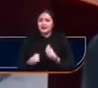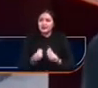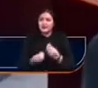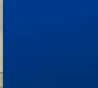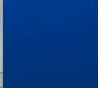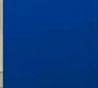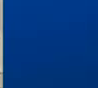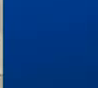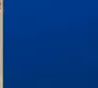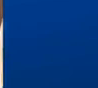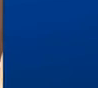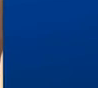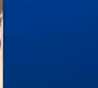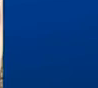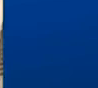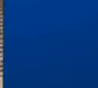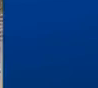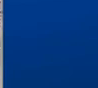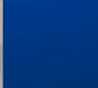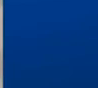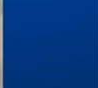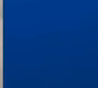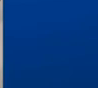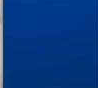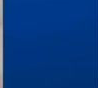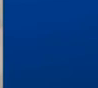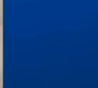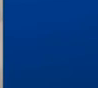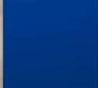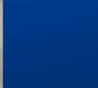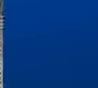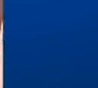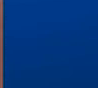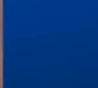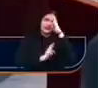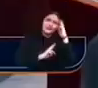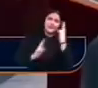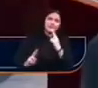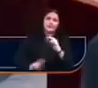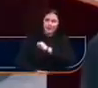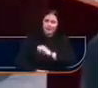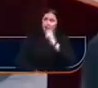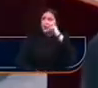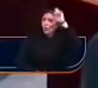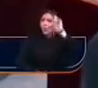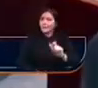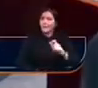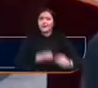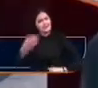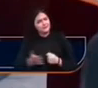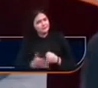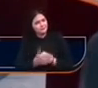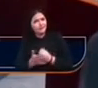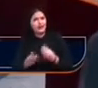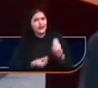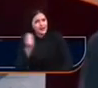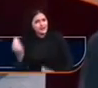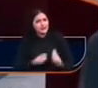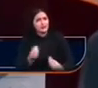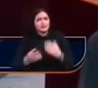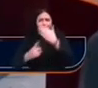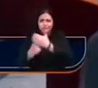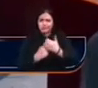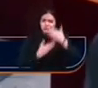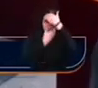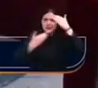los soldados de la patria, y los soldados respetuosos de los derechos humanos acceden prácticamente a ser